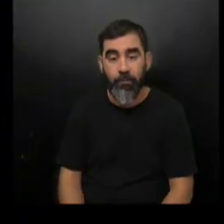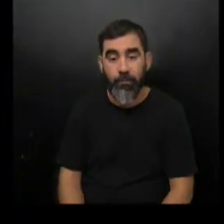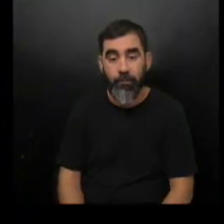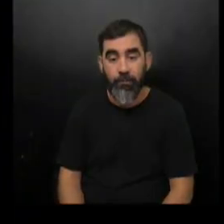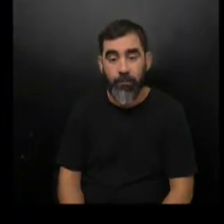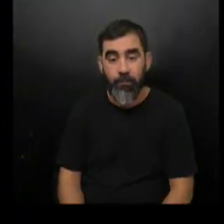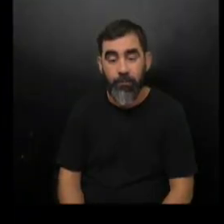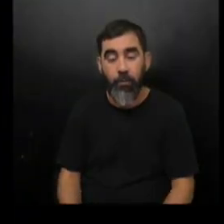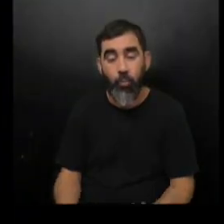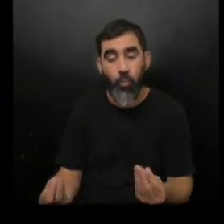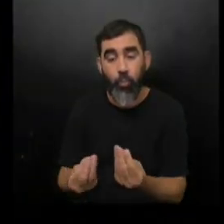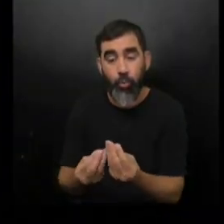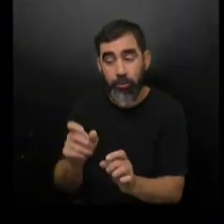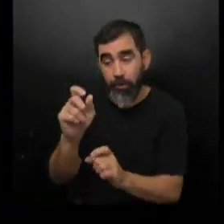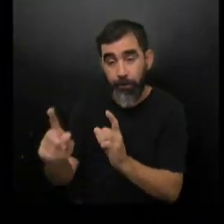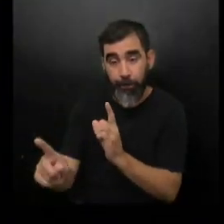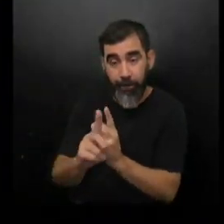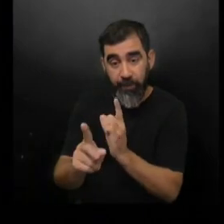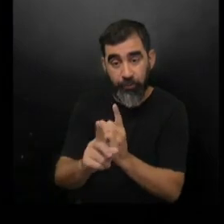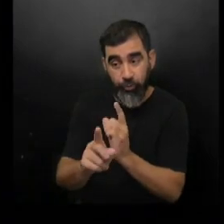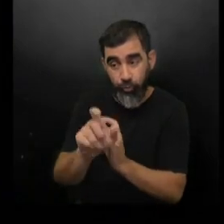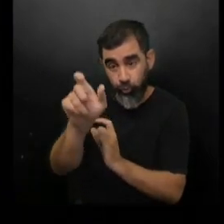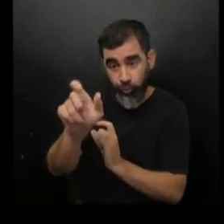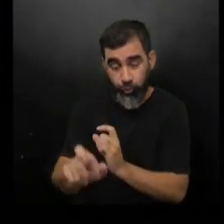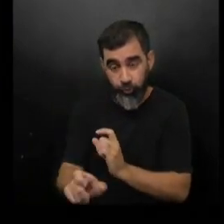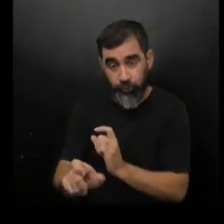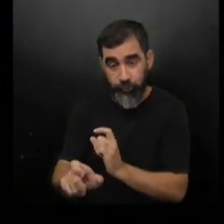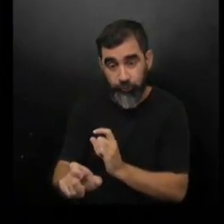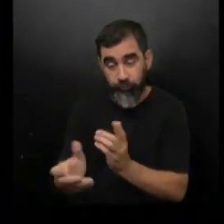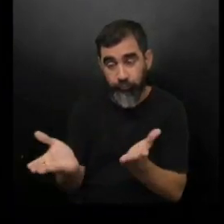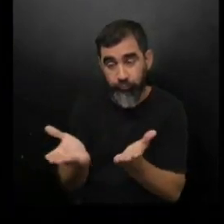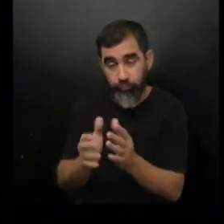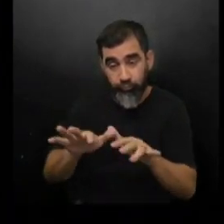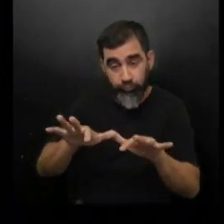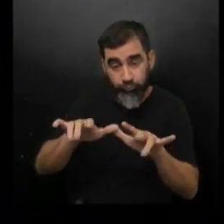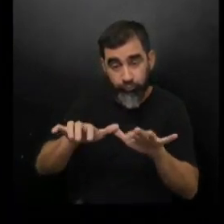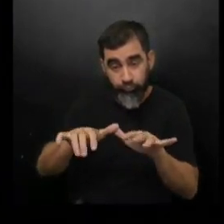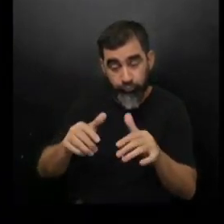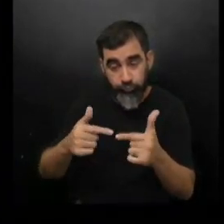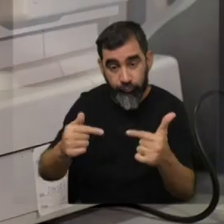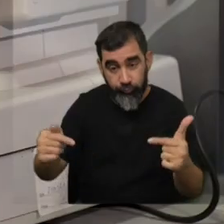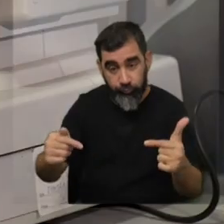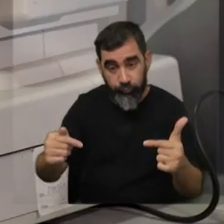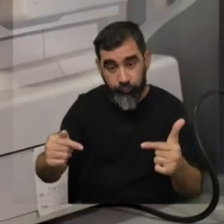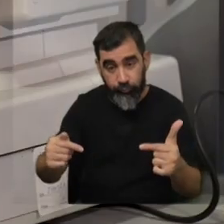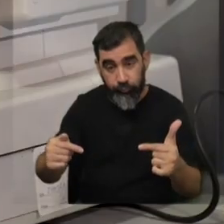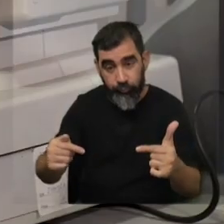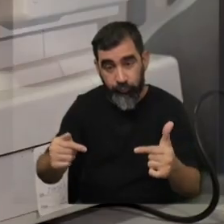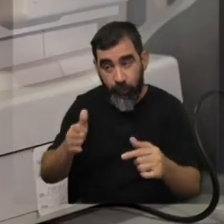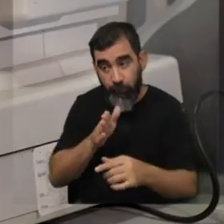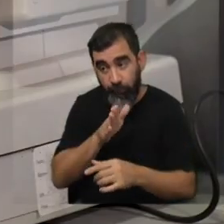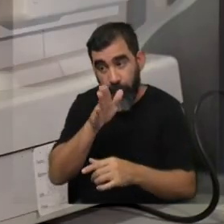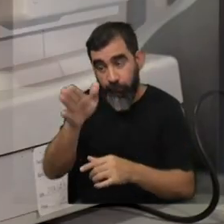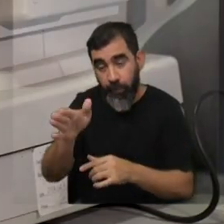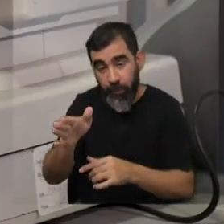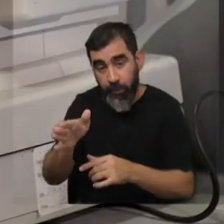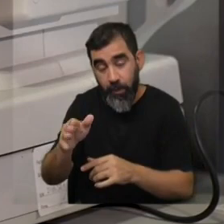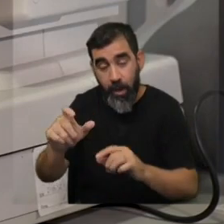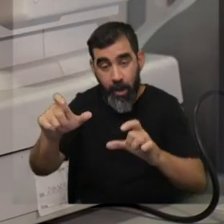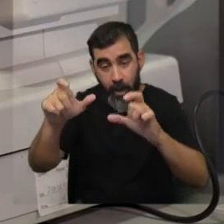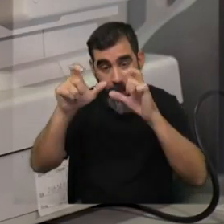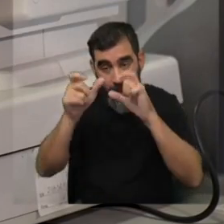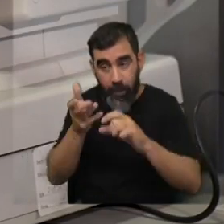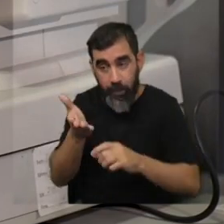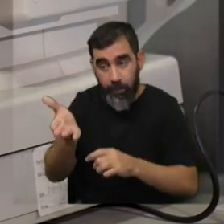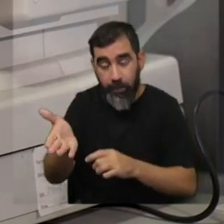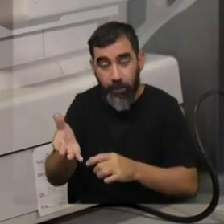Hay muchos pacientes con carreras de informática que cuando concurren para pedir lentes, porque